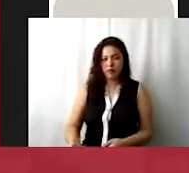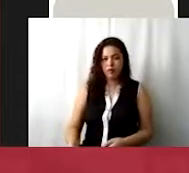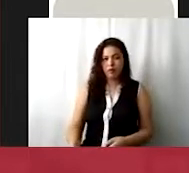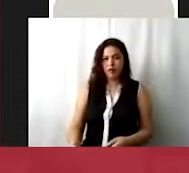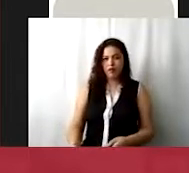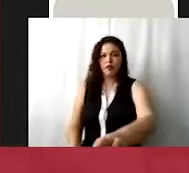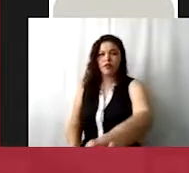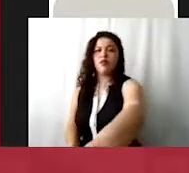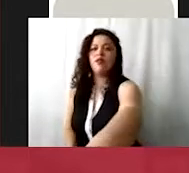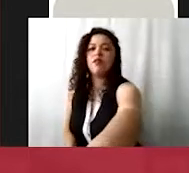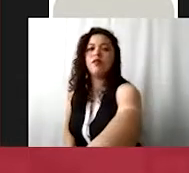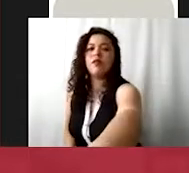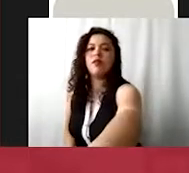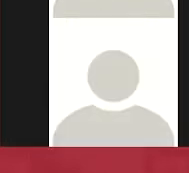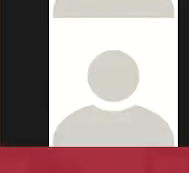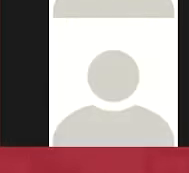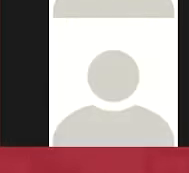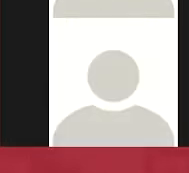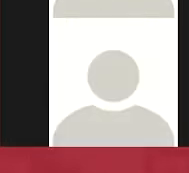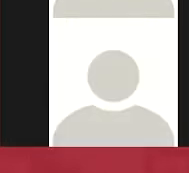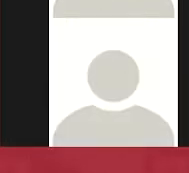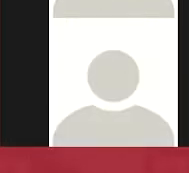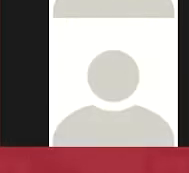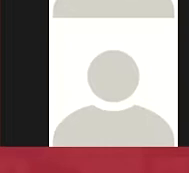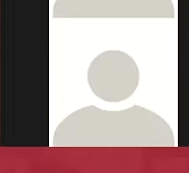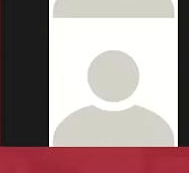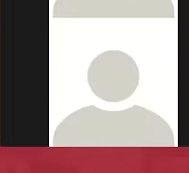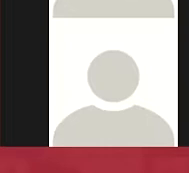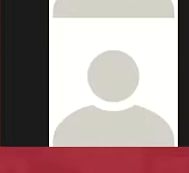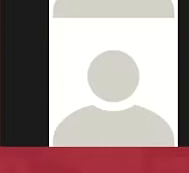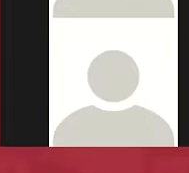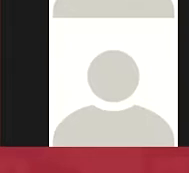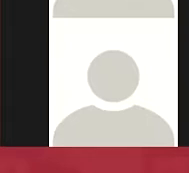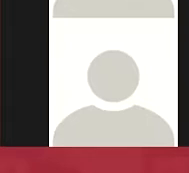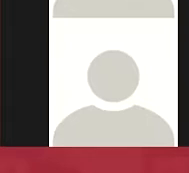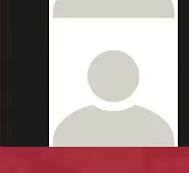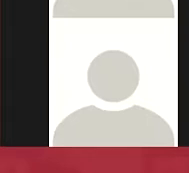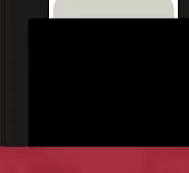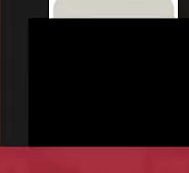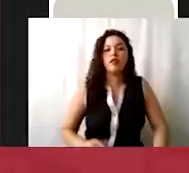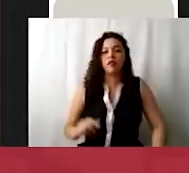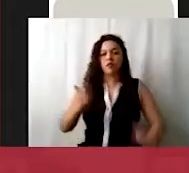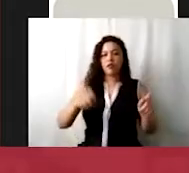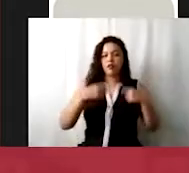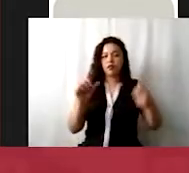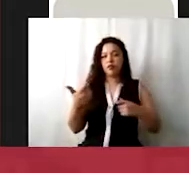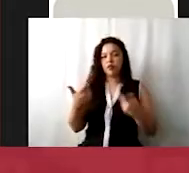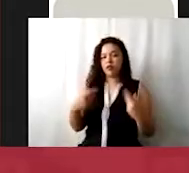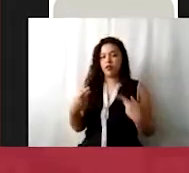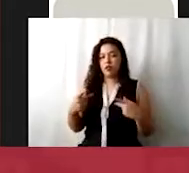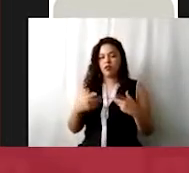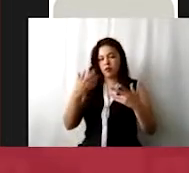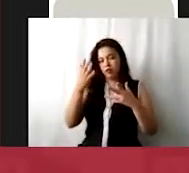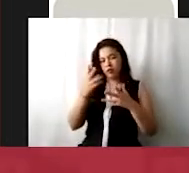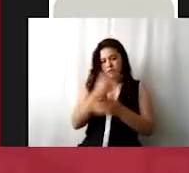Ahora vamos a ver las etapas para la formulación, registro y envío del